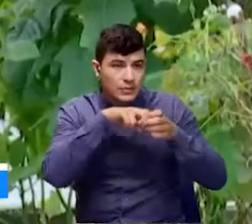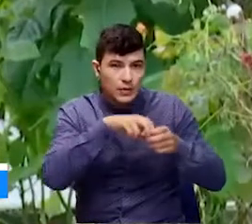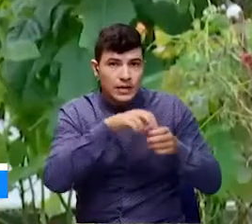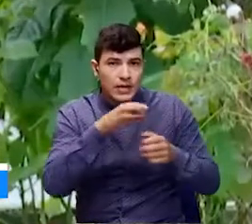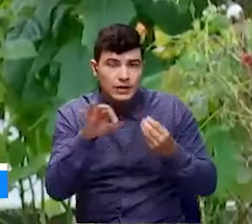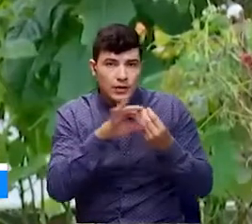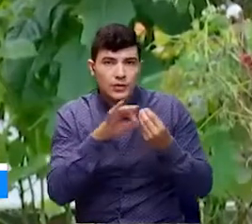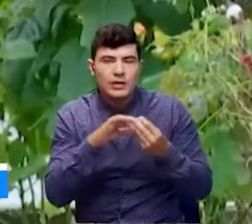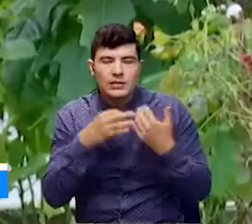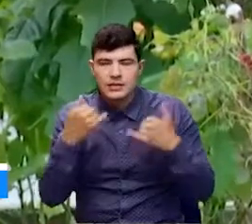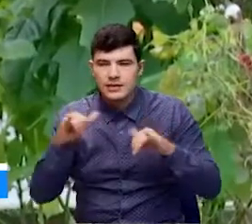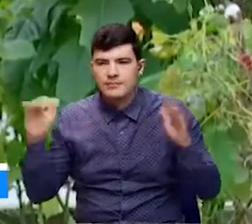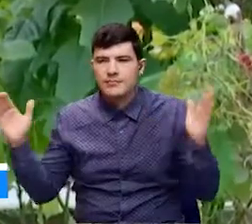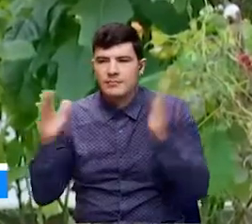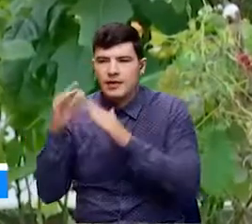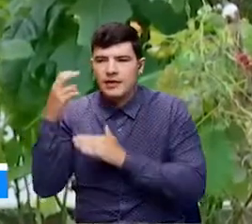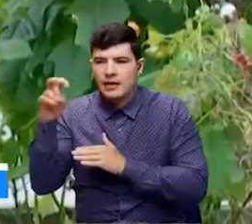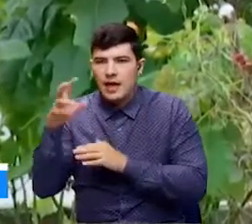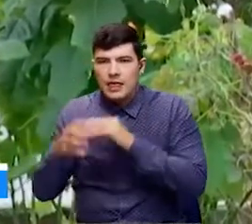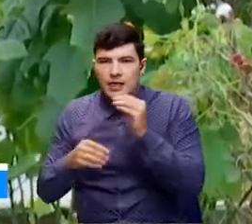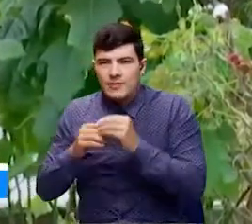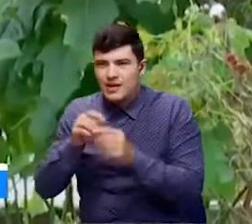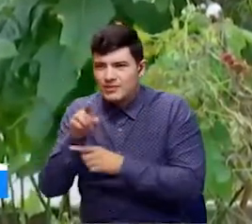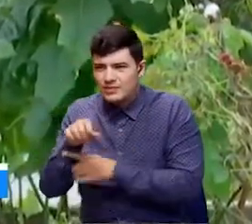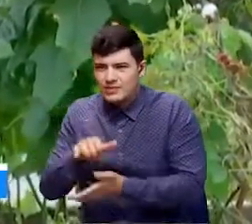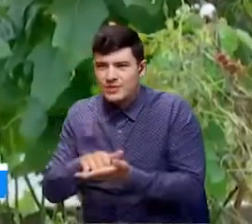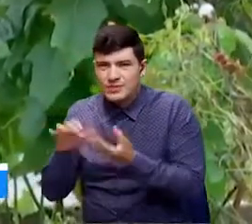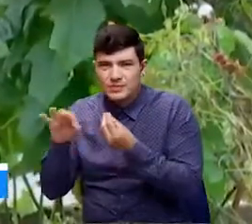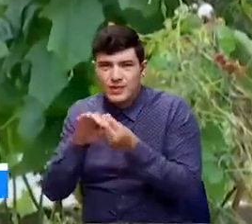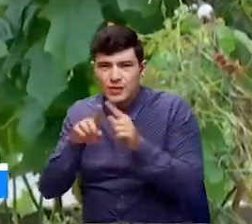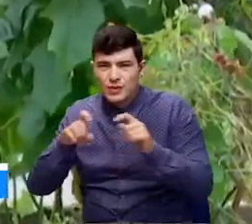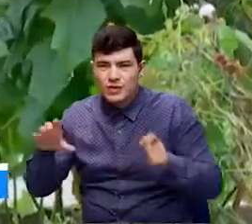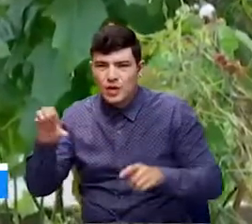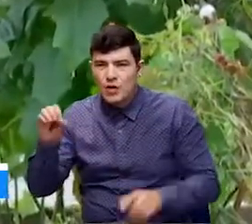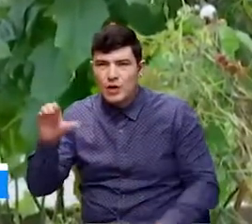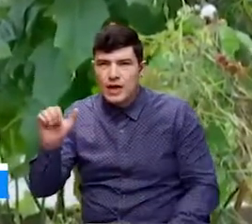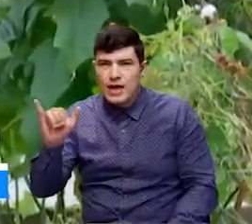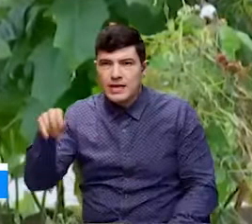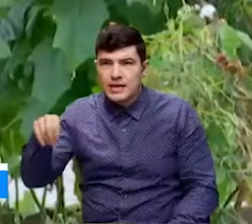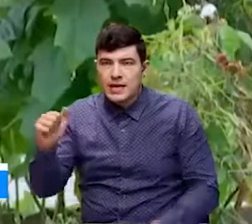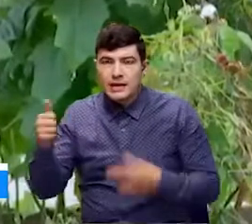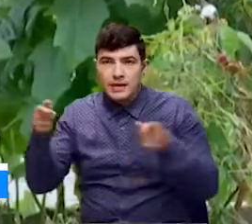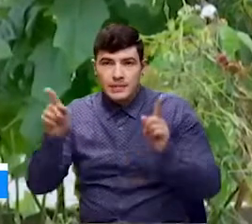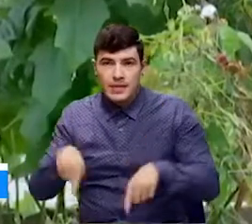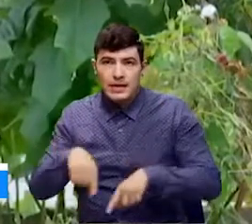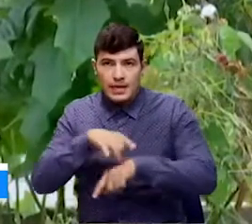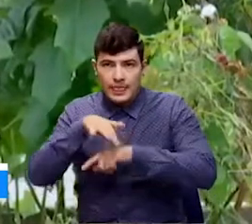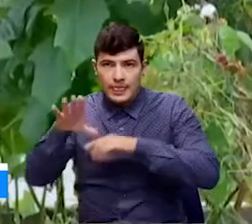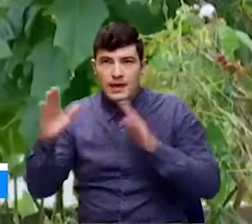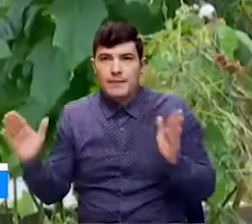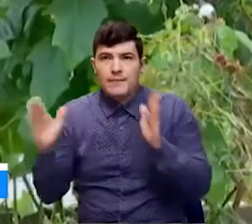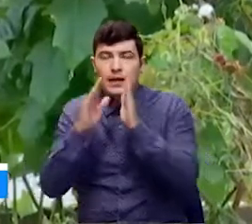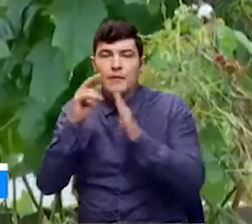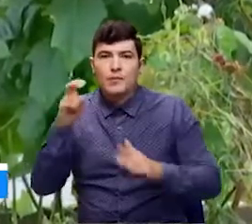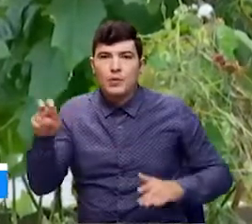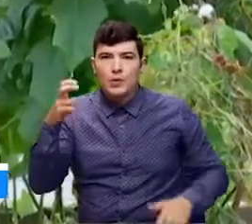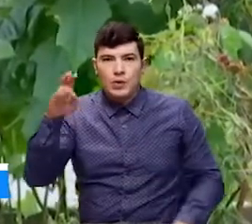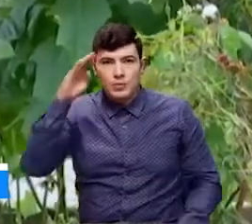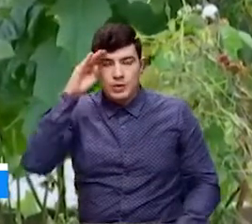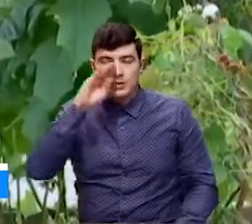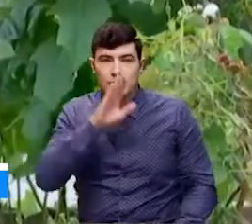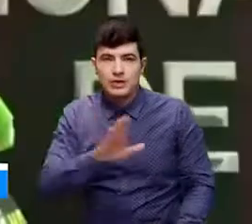disposición de la fiscalía, al igual que la dosis de cocaína también fueron dejadas a disposición de las autoridades